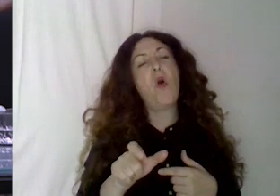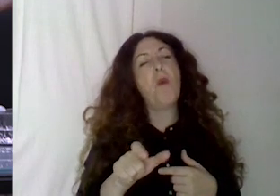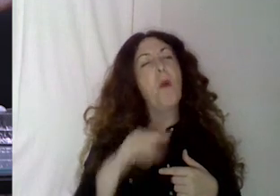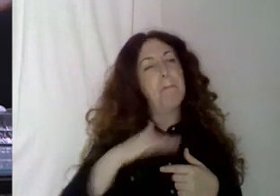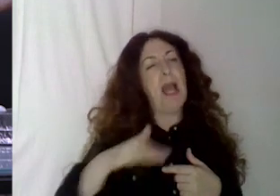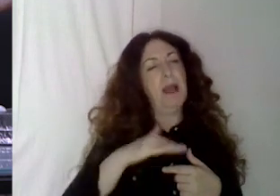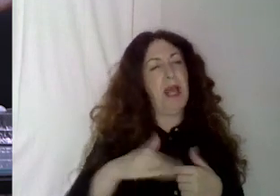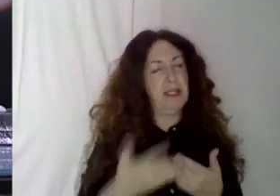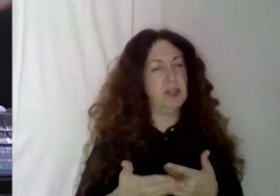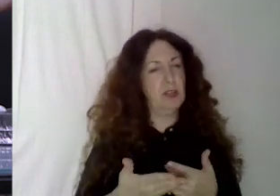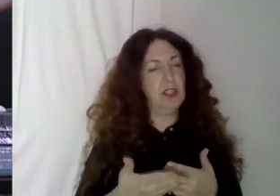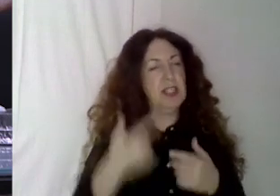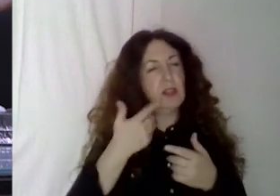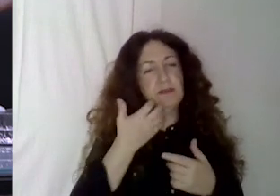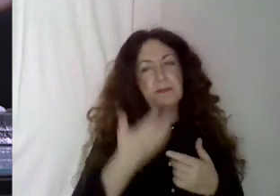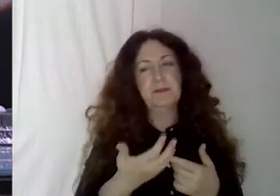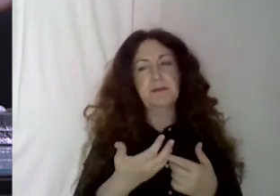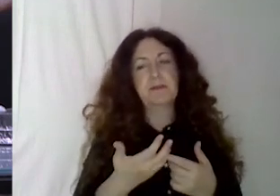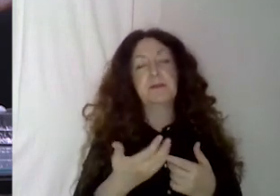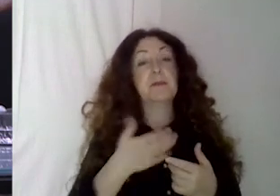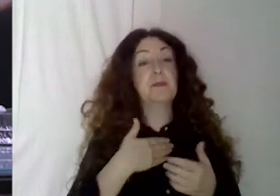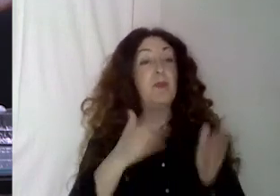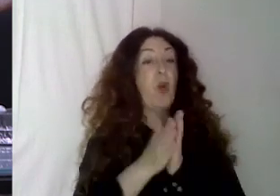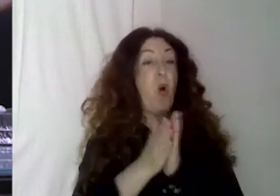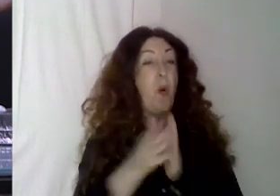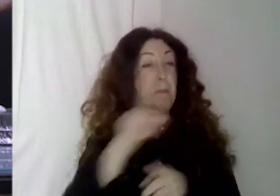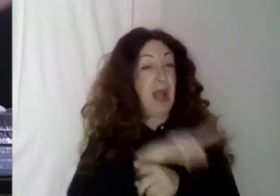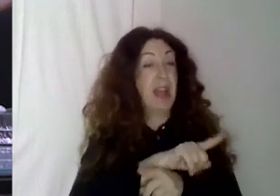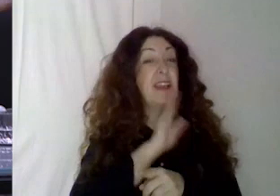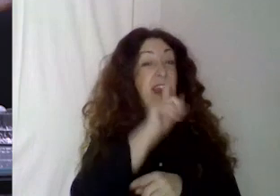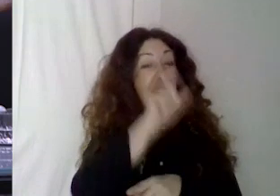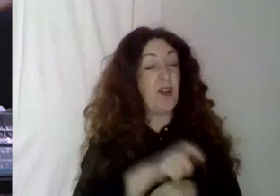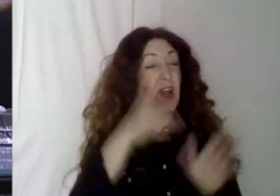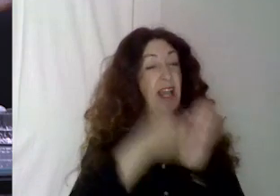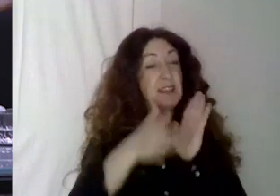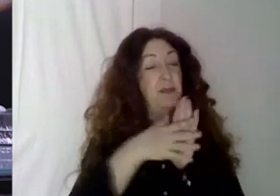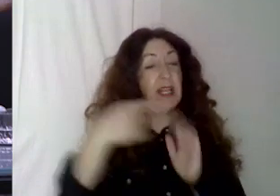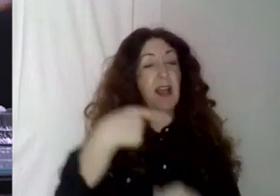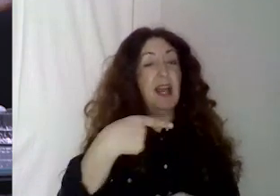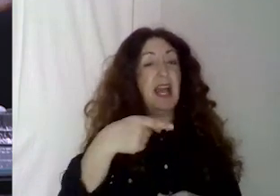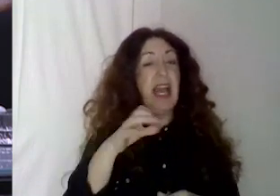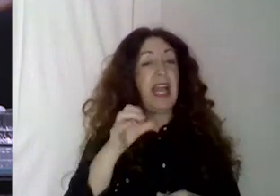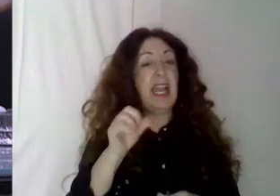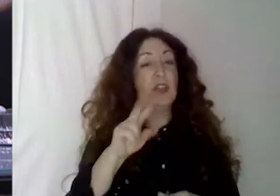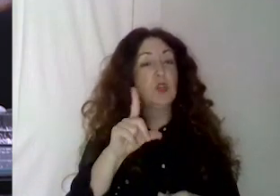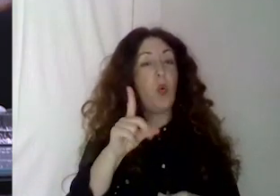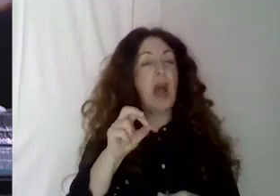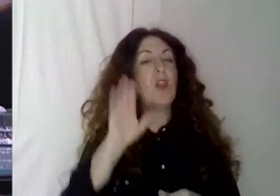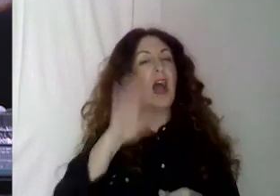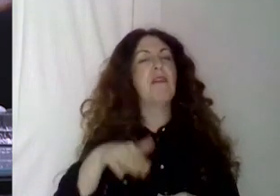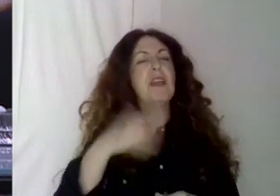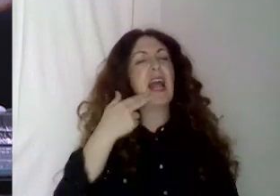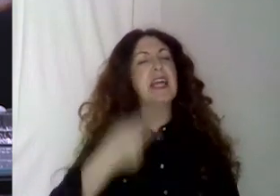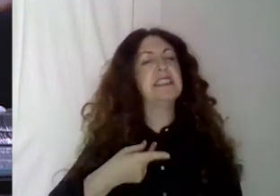de verdad quiero ser breve para que podamos luego hablar, que es lo más interesante seguramente de estas reuniones. Yo regreso, retomo un poco